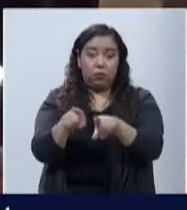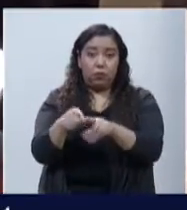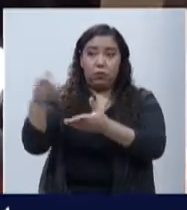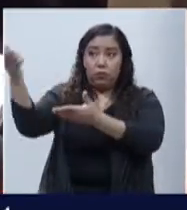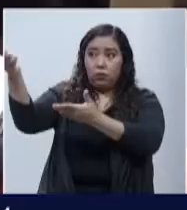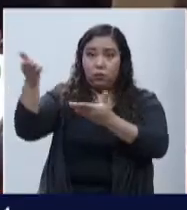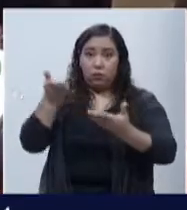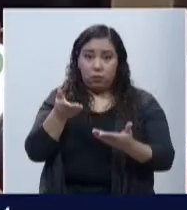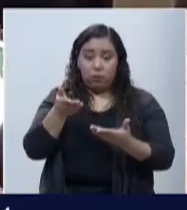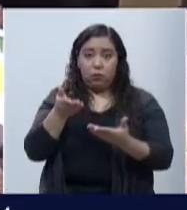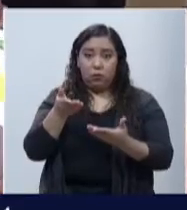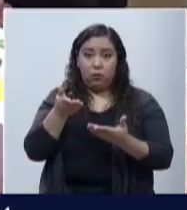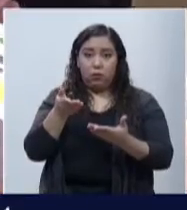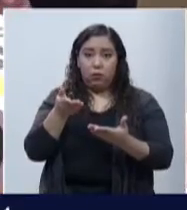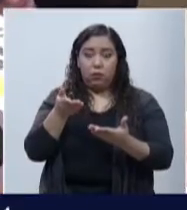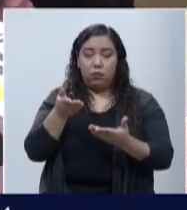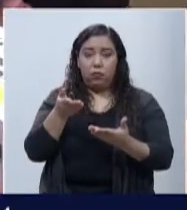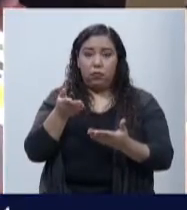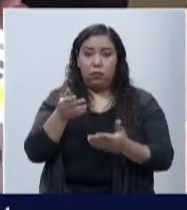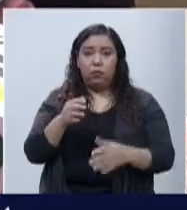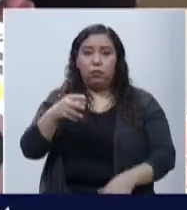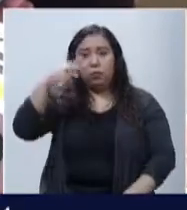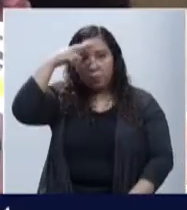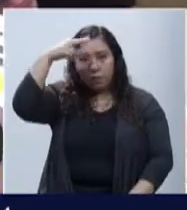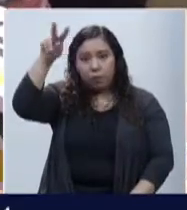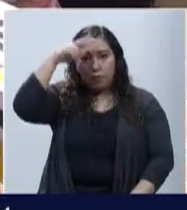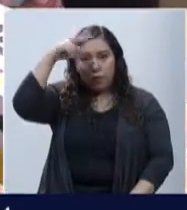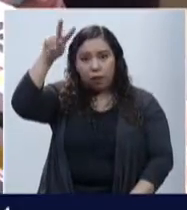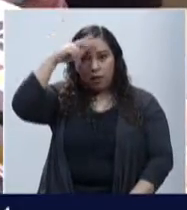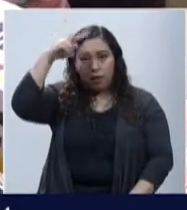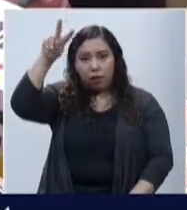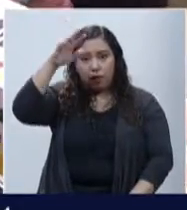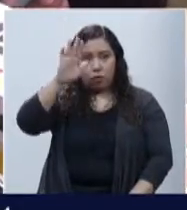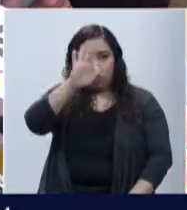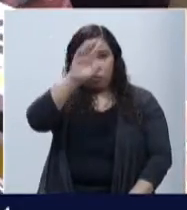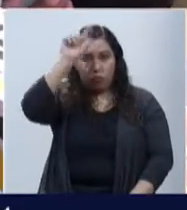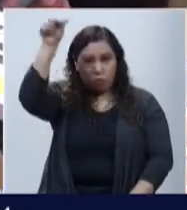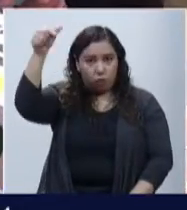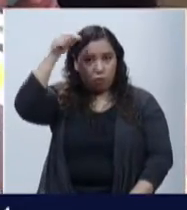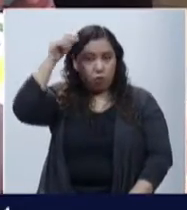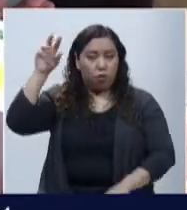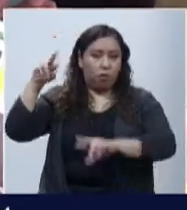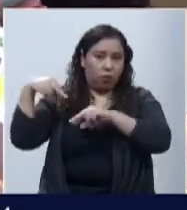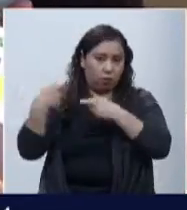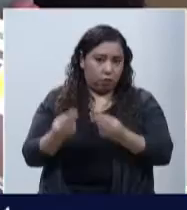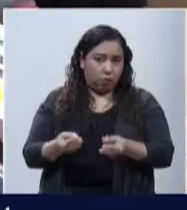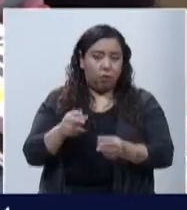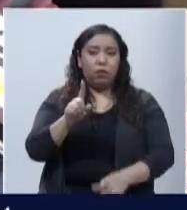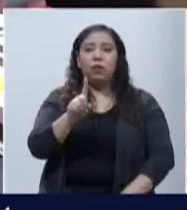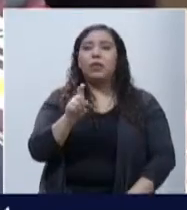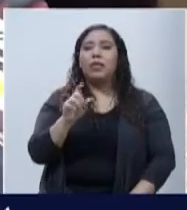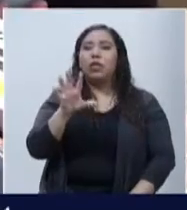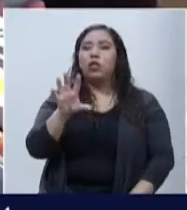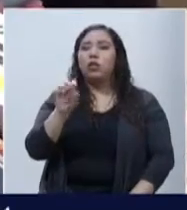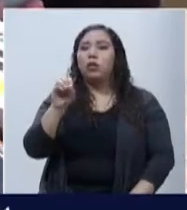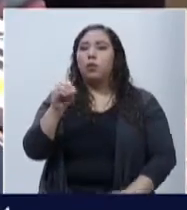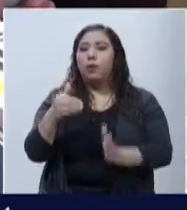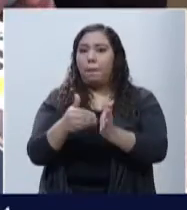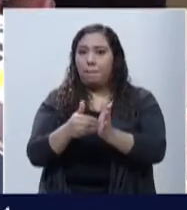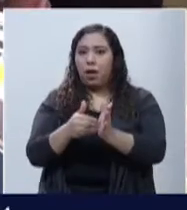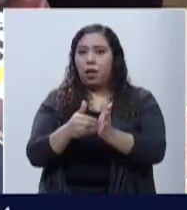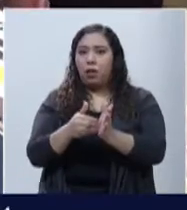del lote que está donando el gobierno de méxico que son 150 mil vacunas las estaremos recibiendo mañana